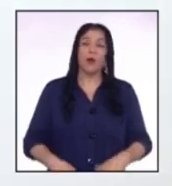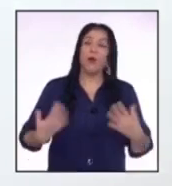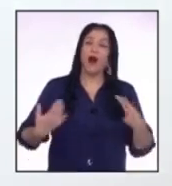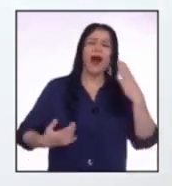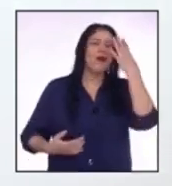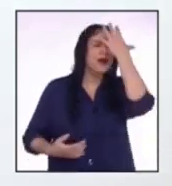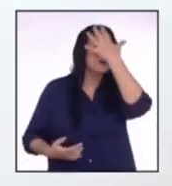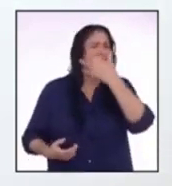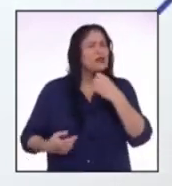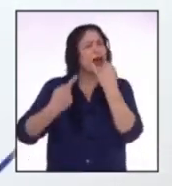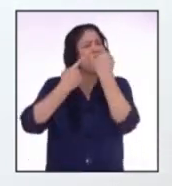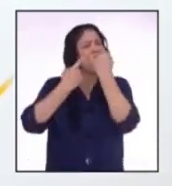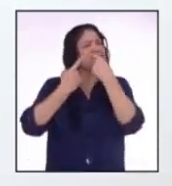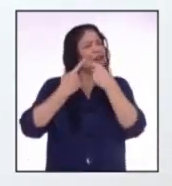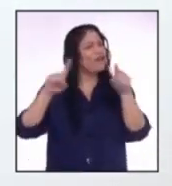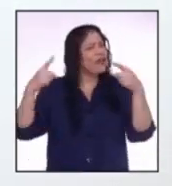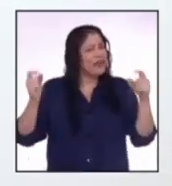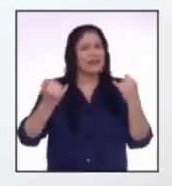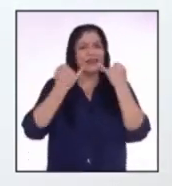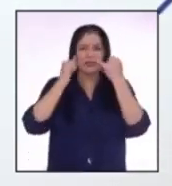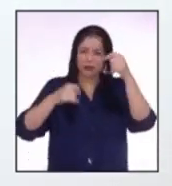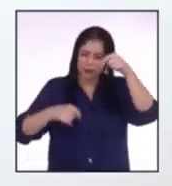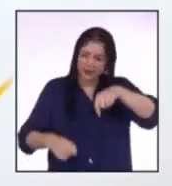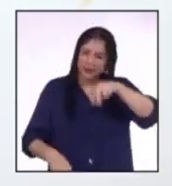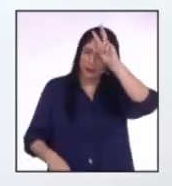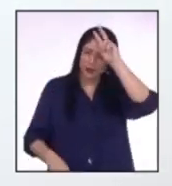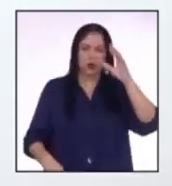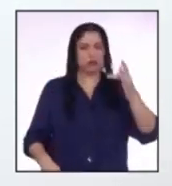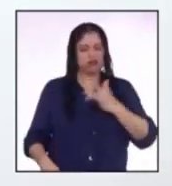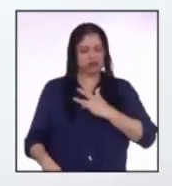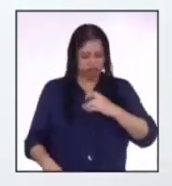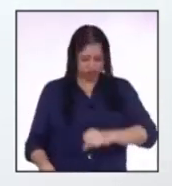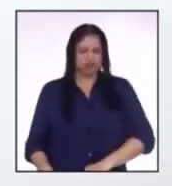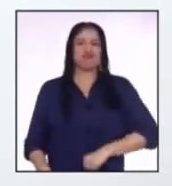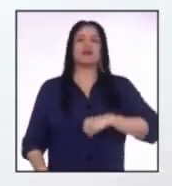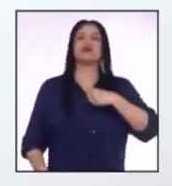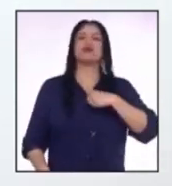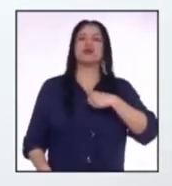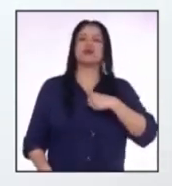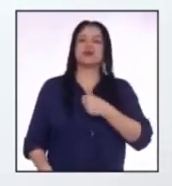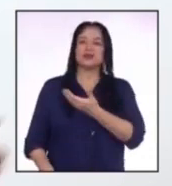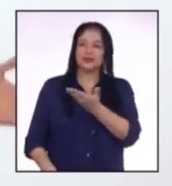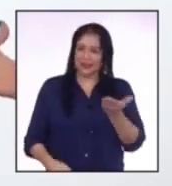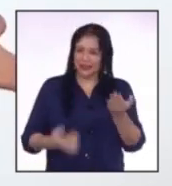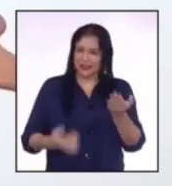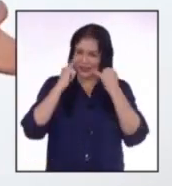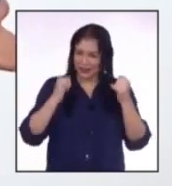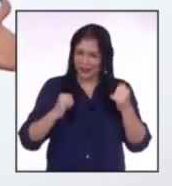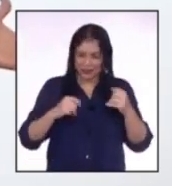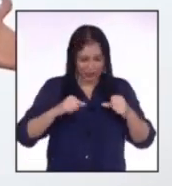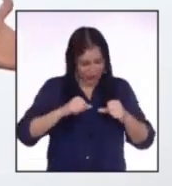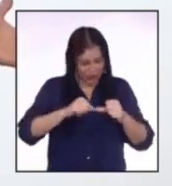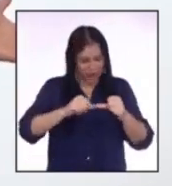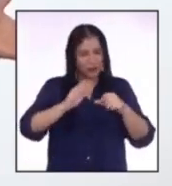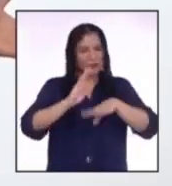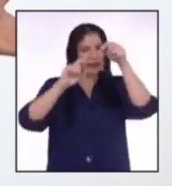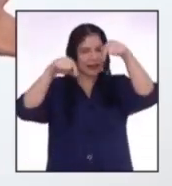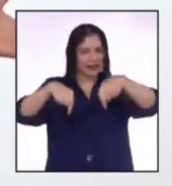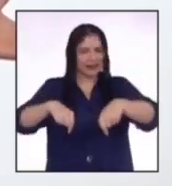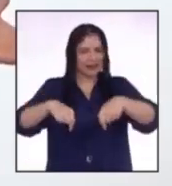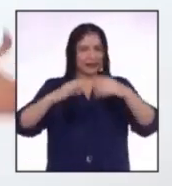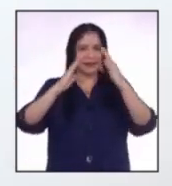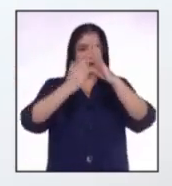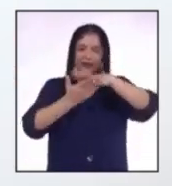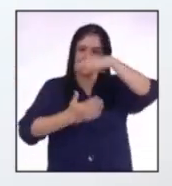qué hermosa son las lenguas de nuestro país sintámonos orgullosos de ellas seguimos con más en